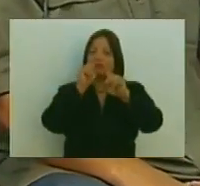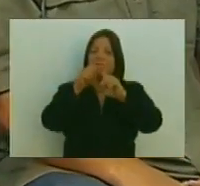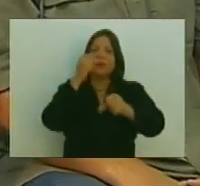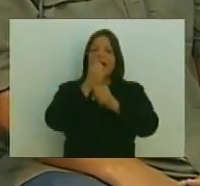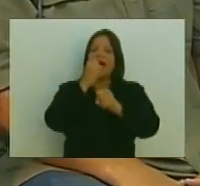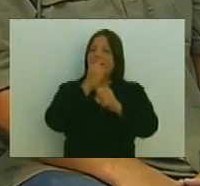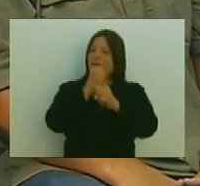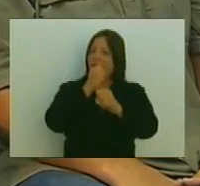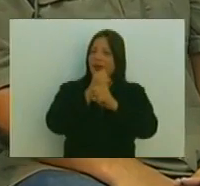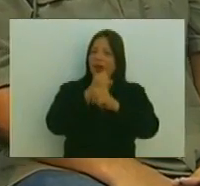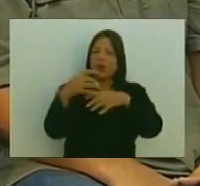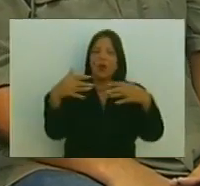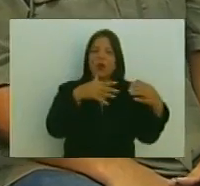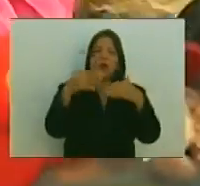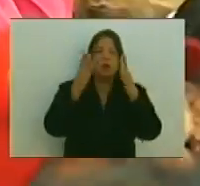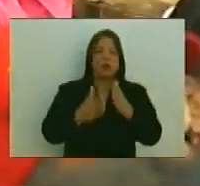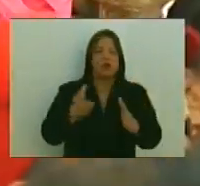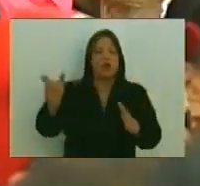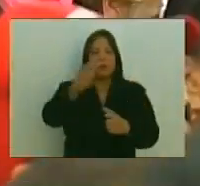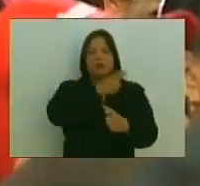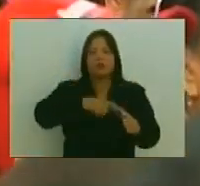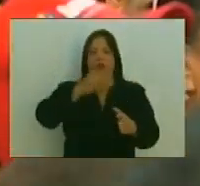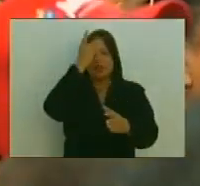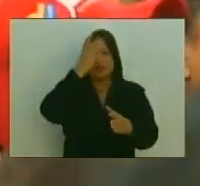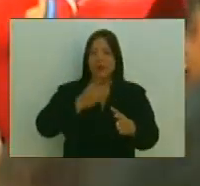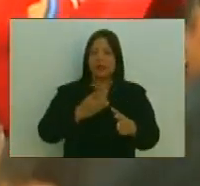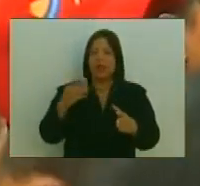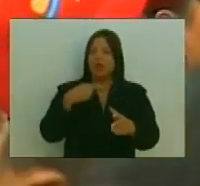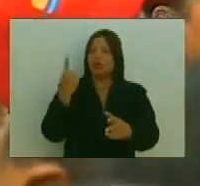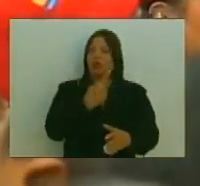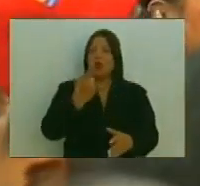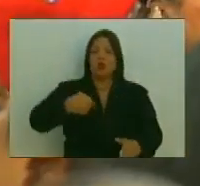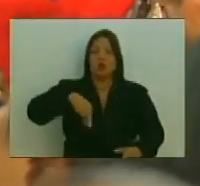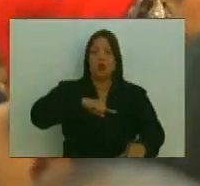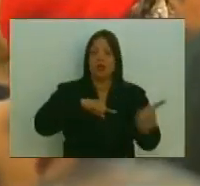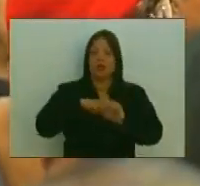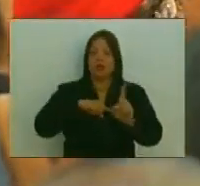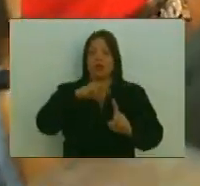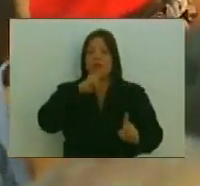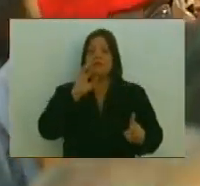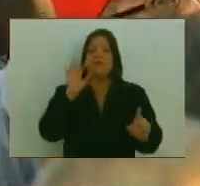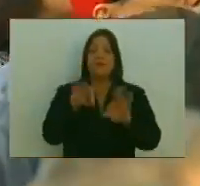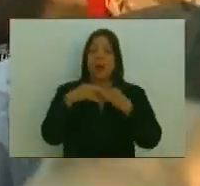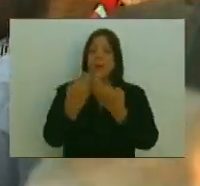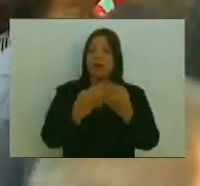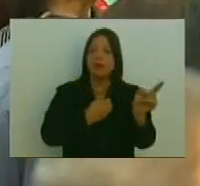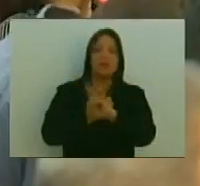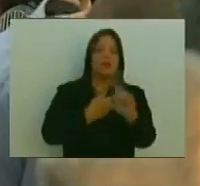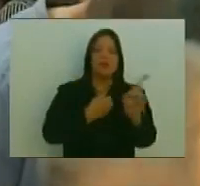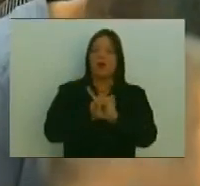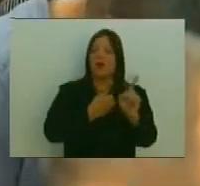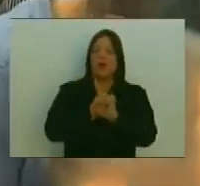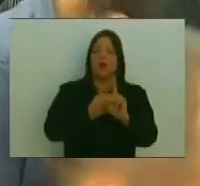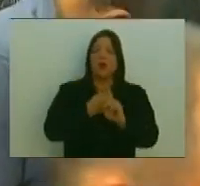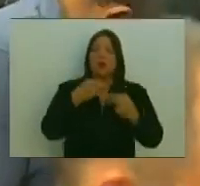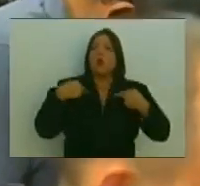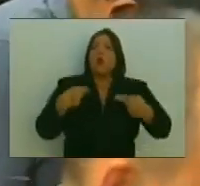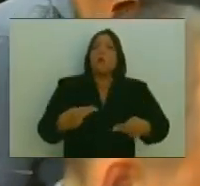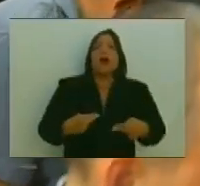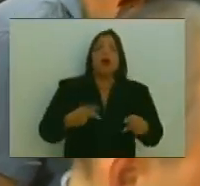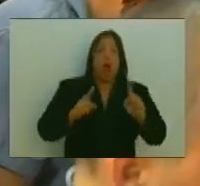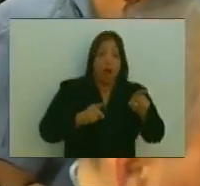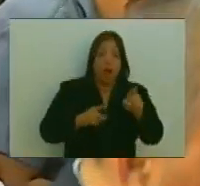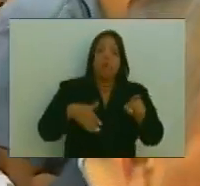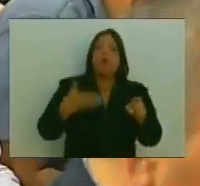trabajo, y la lucha de las personas con discapacidad no es una lucha solo nuestra o de nuestros familiares, porque ningún ser humano está exento de